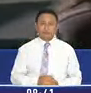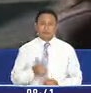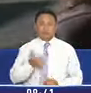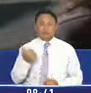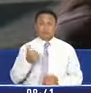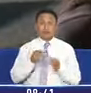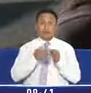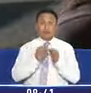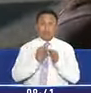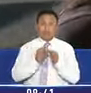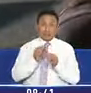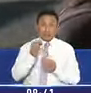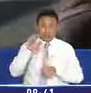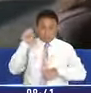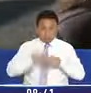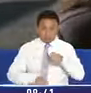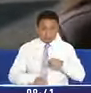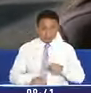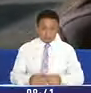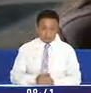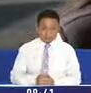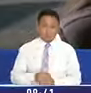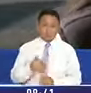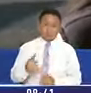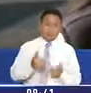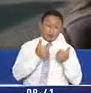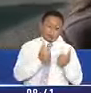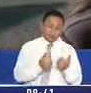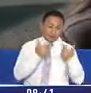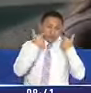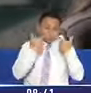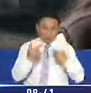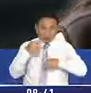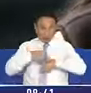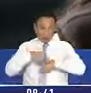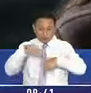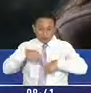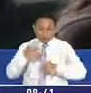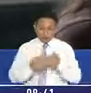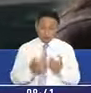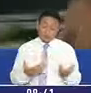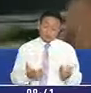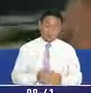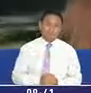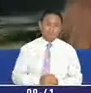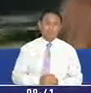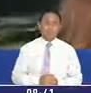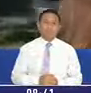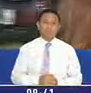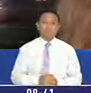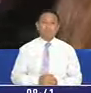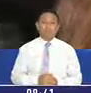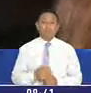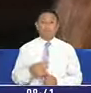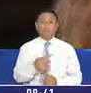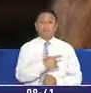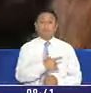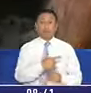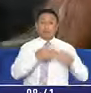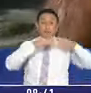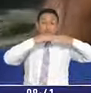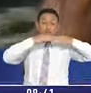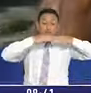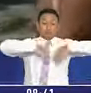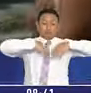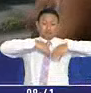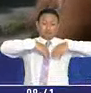es el problema No porque si hubiera un buen mantenimiento no estuviéramos aquí como Entonces eso cualquier día se abre se